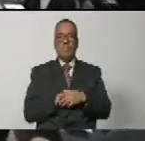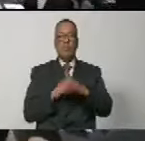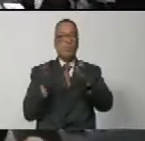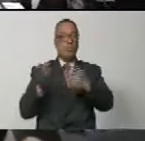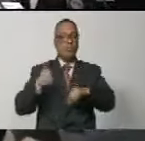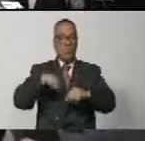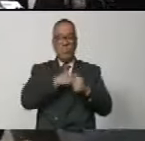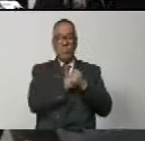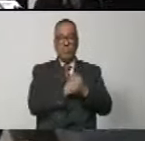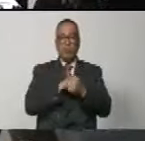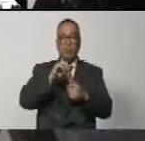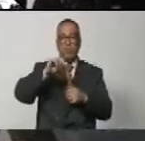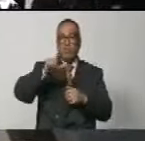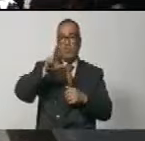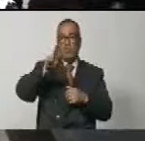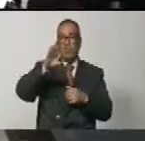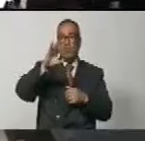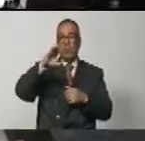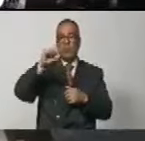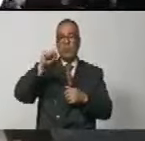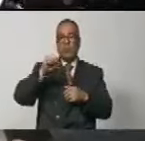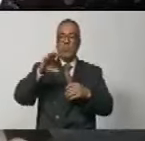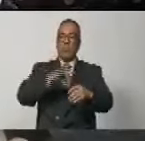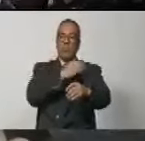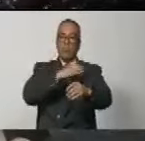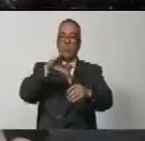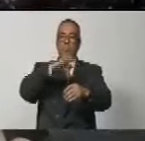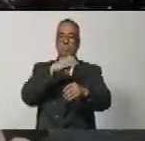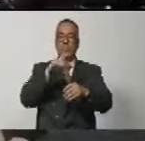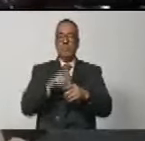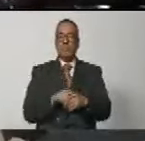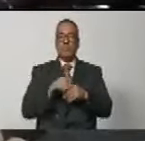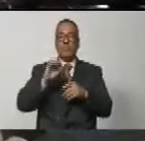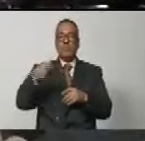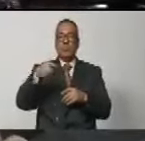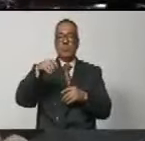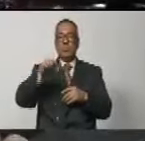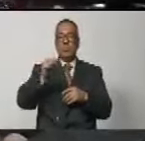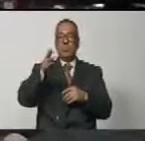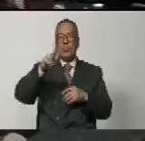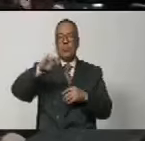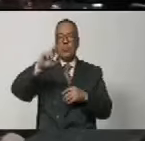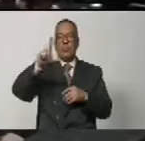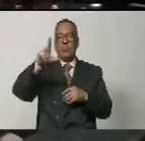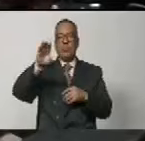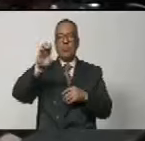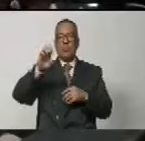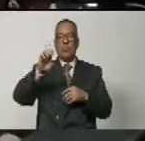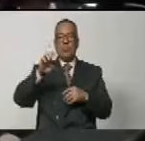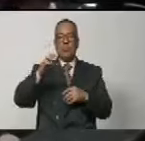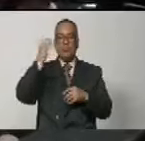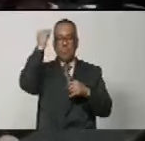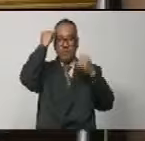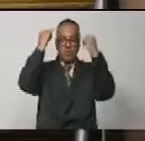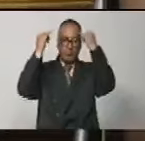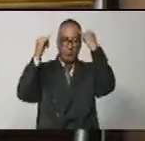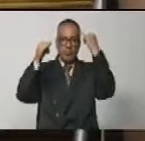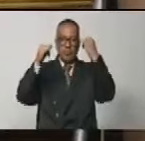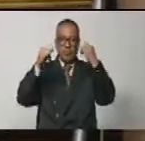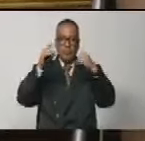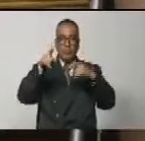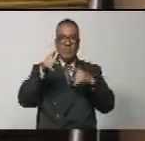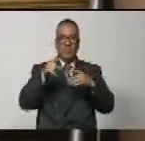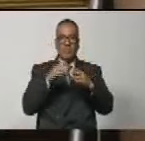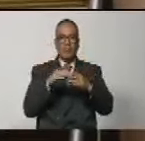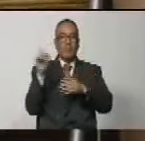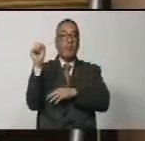Nuestra queridísima Lucía Valentina, cantante. Gabriel Valera Quintero, intelectual, con trastorno